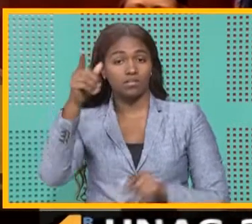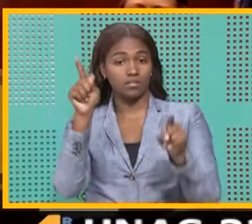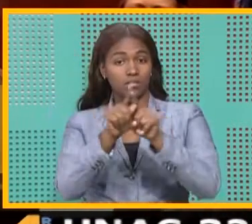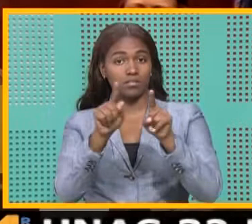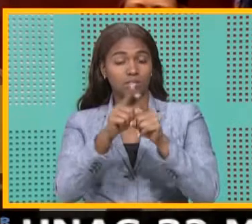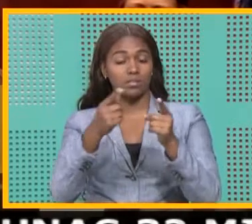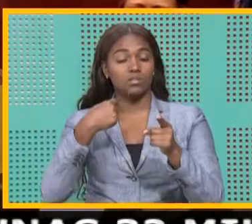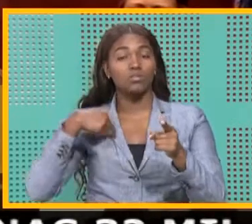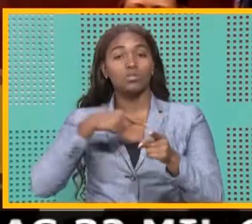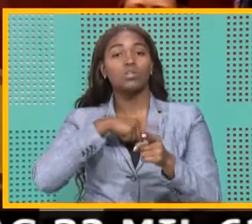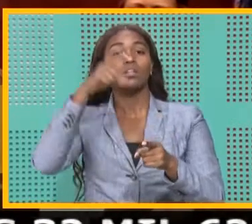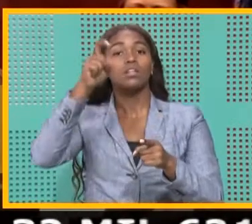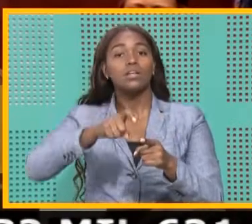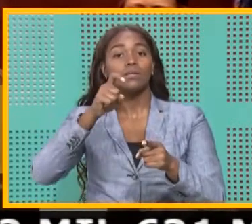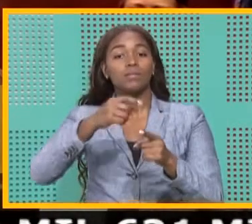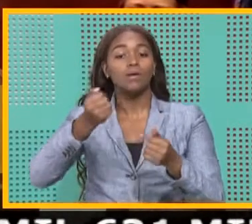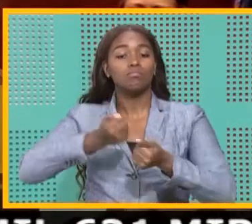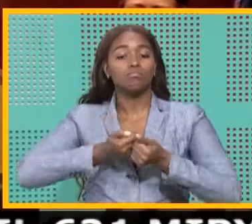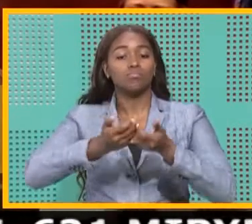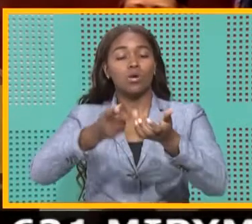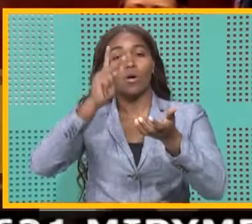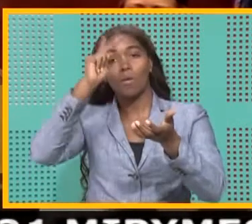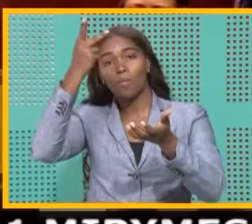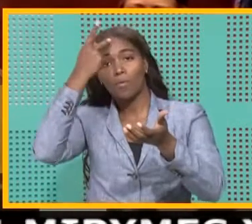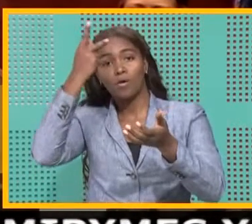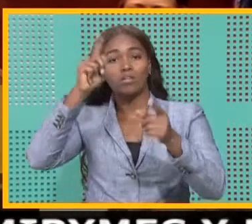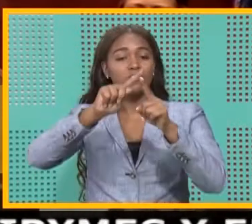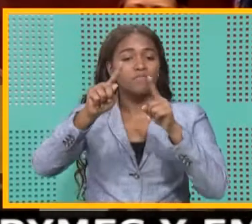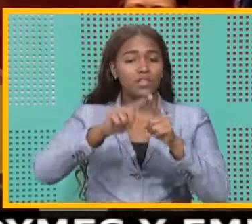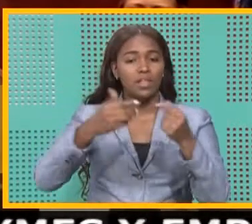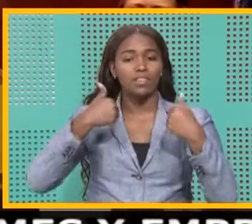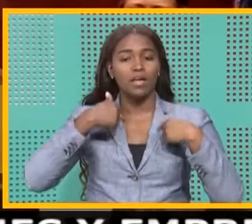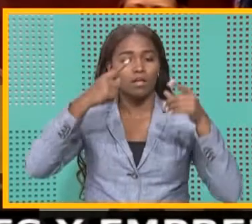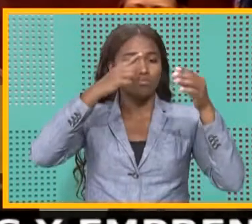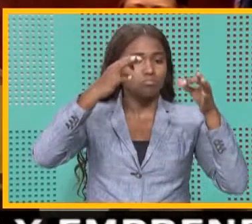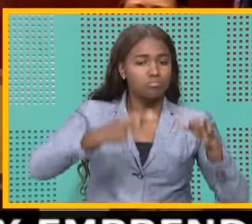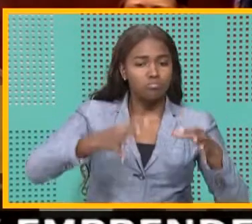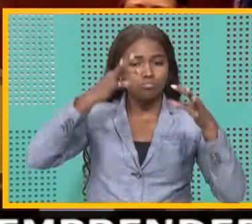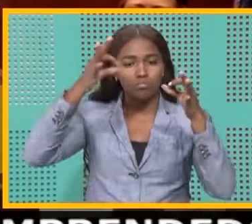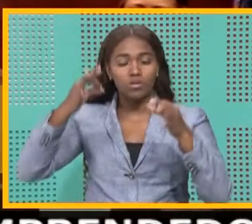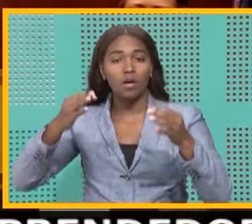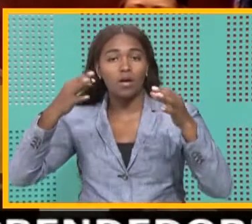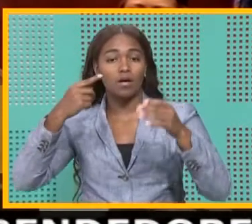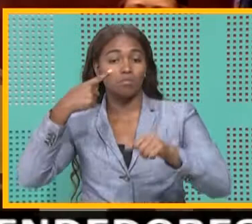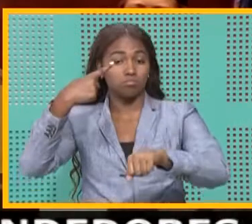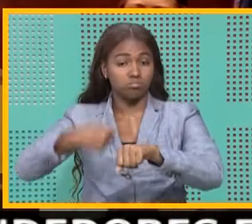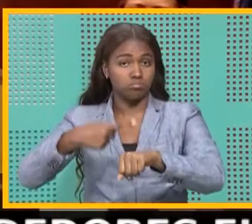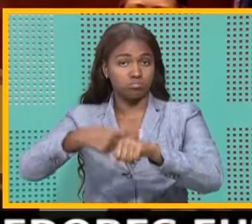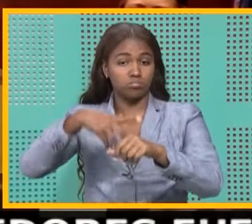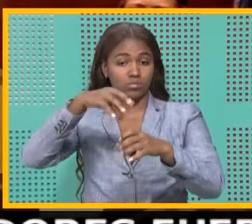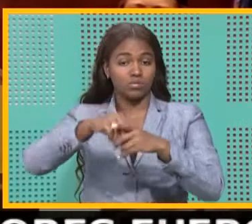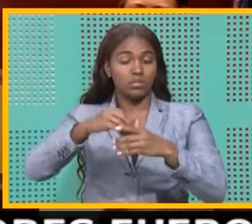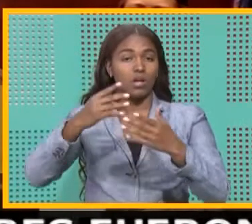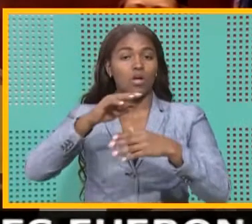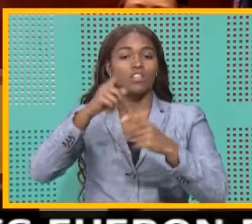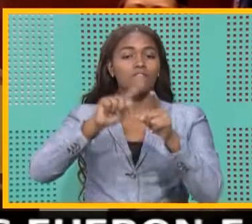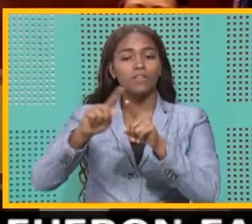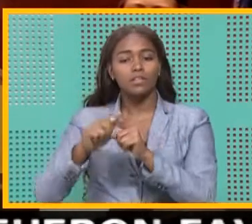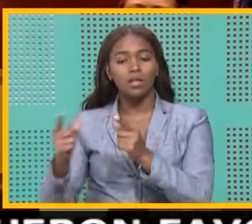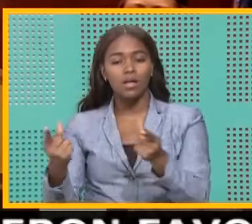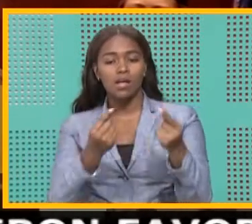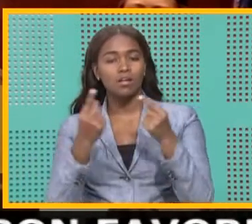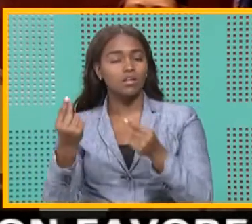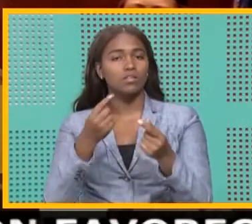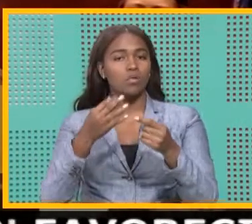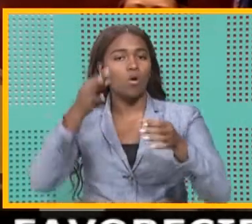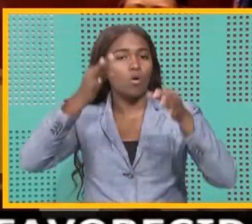que debemos hacer públicas las consultas y decisiones éticas y disciplinarias sobre actuaciones